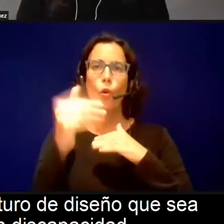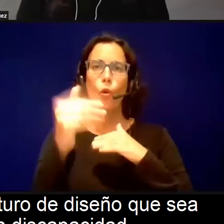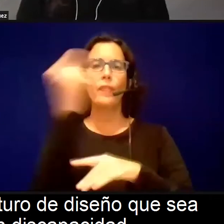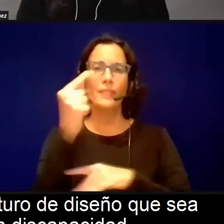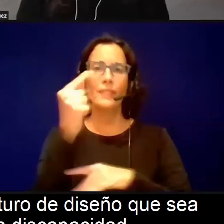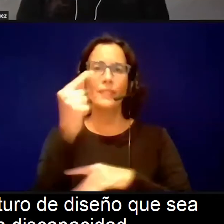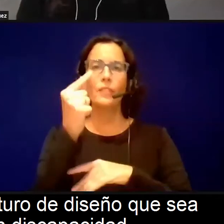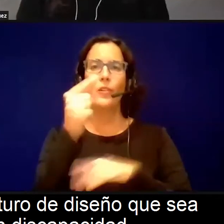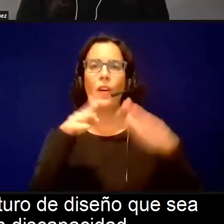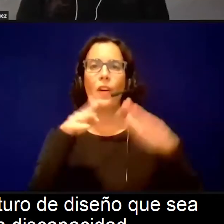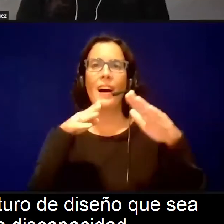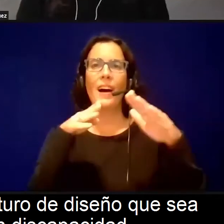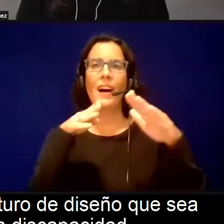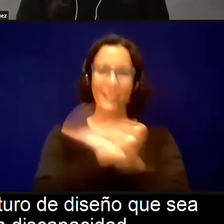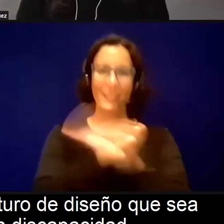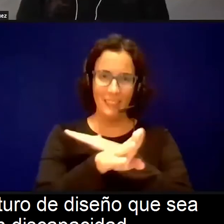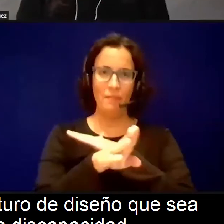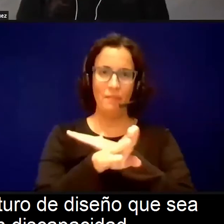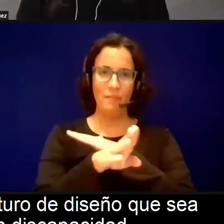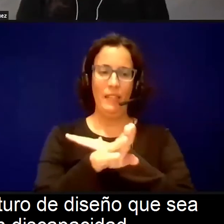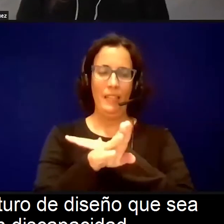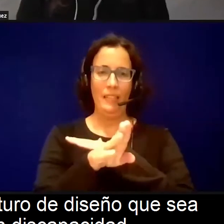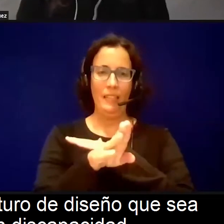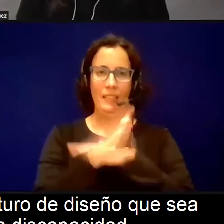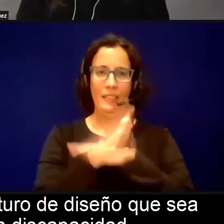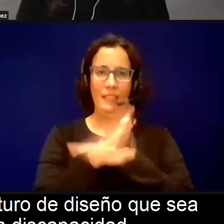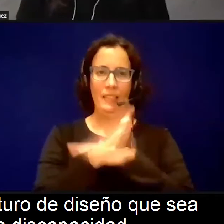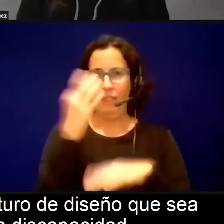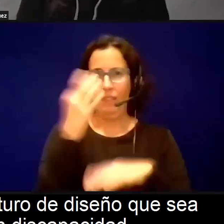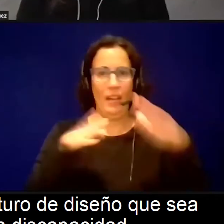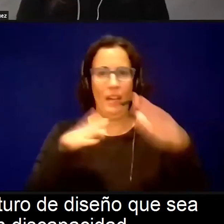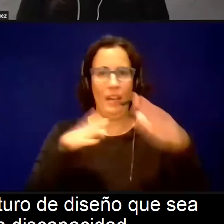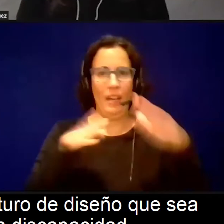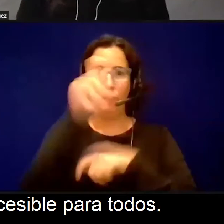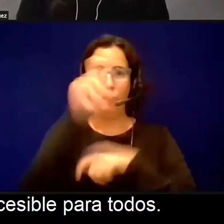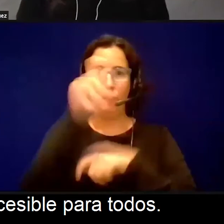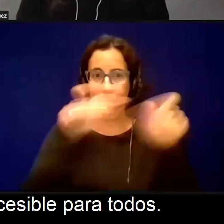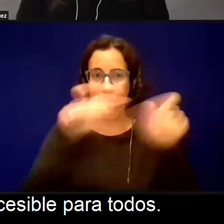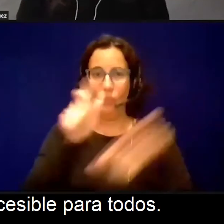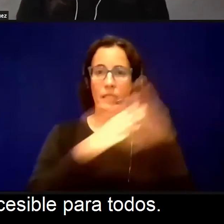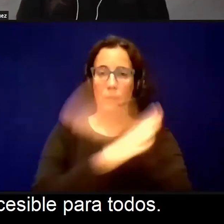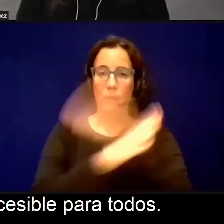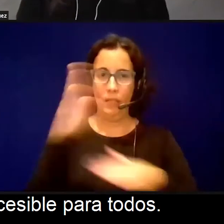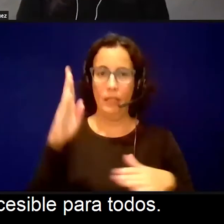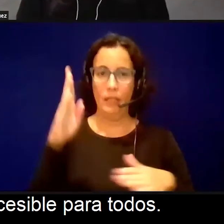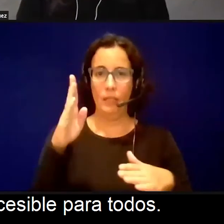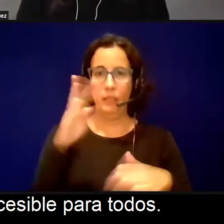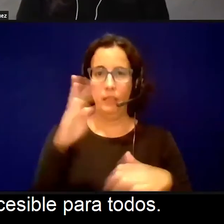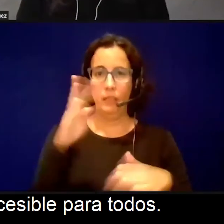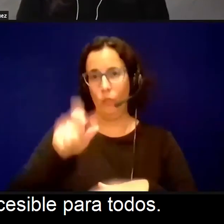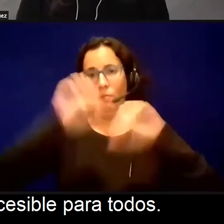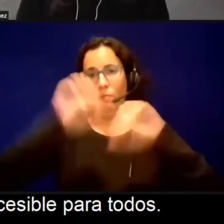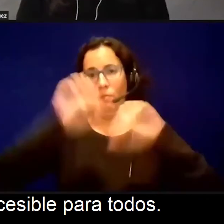es accesible para personas con discapacidad, personas mayores, es accesible para